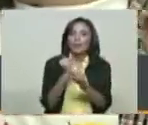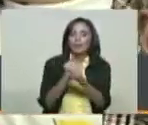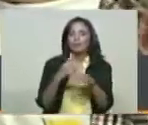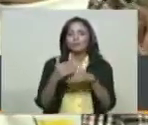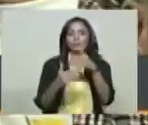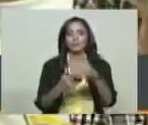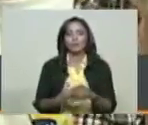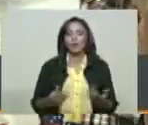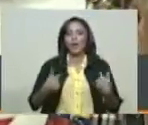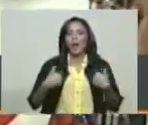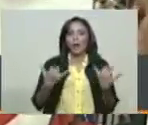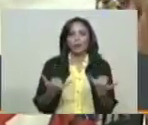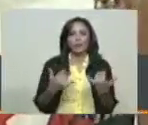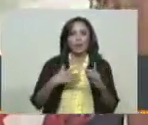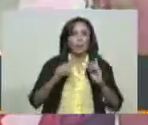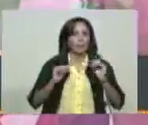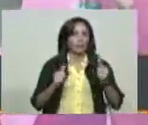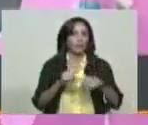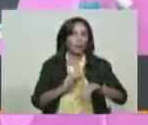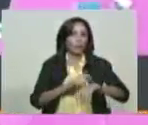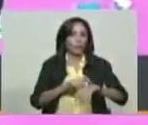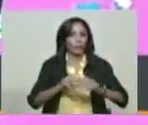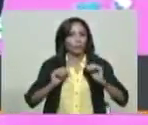yo hablo de un nuevo comienzo